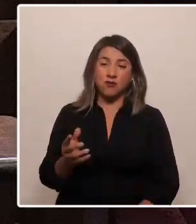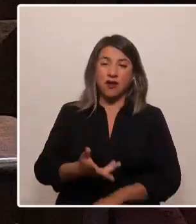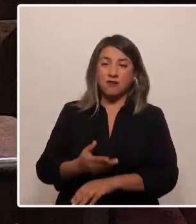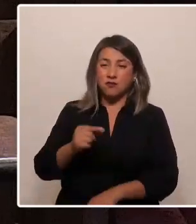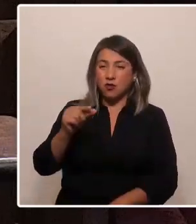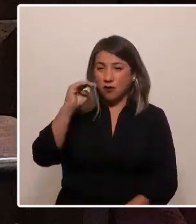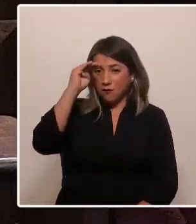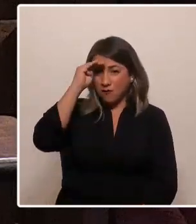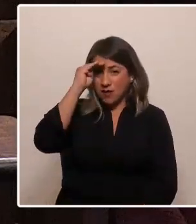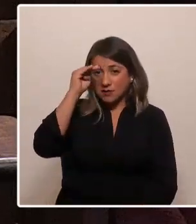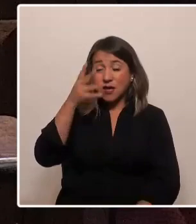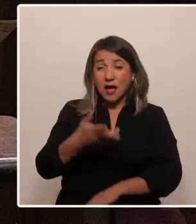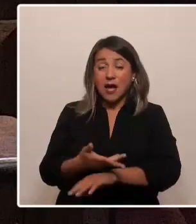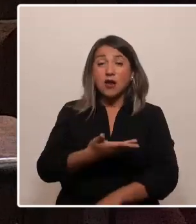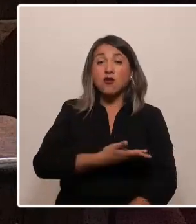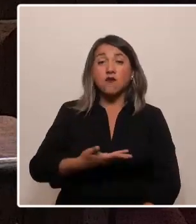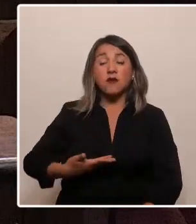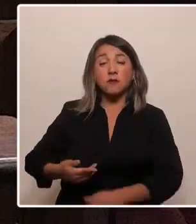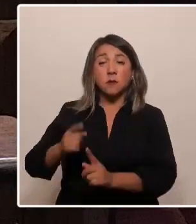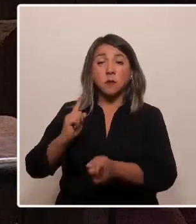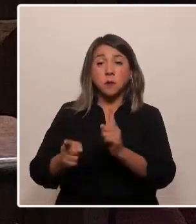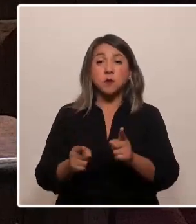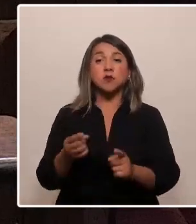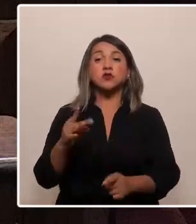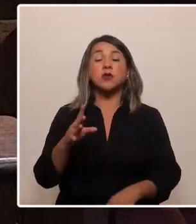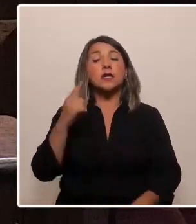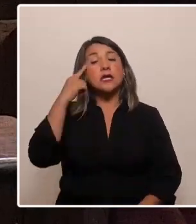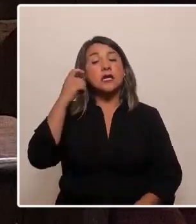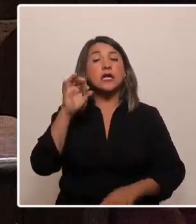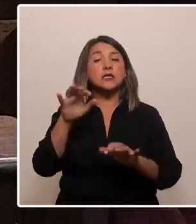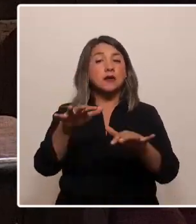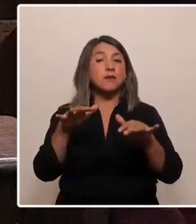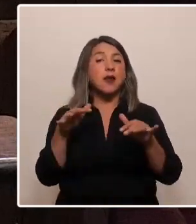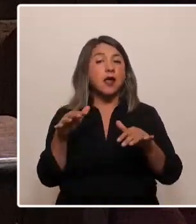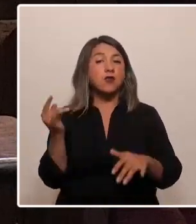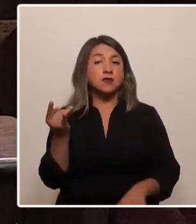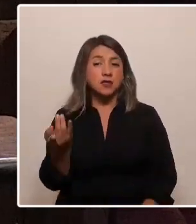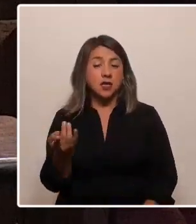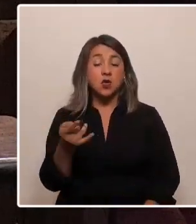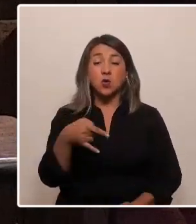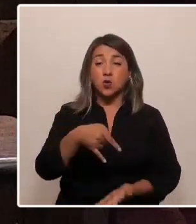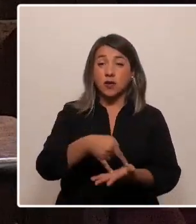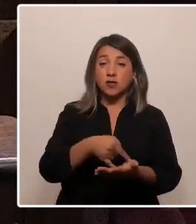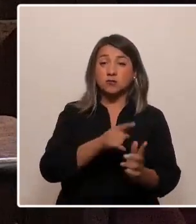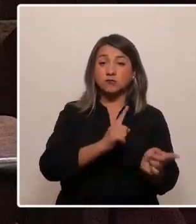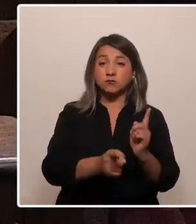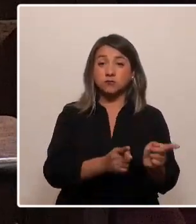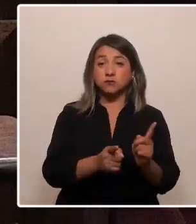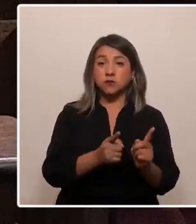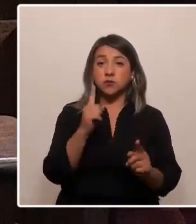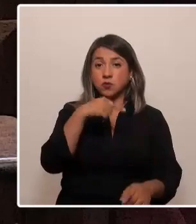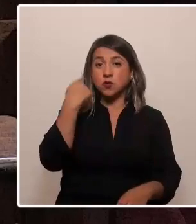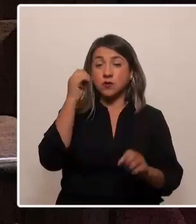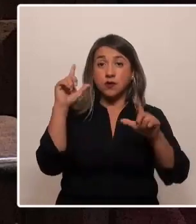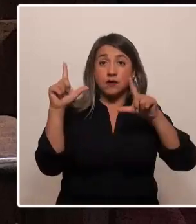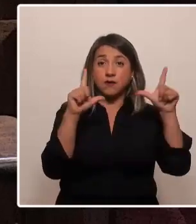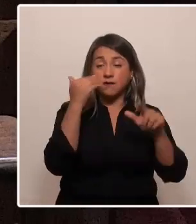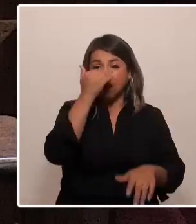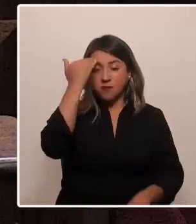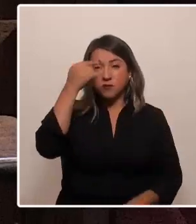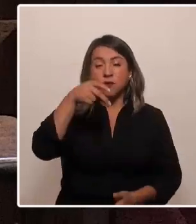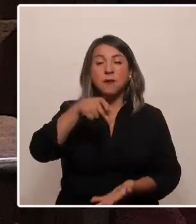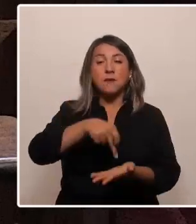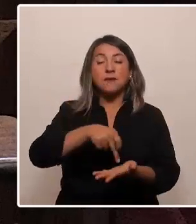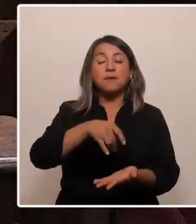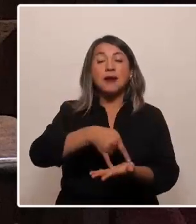de practicantes que todavía creen que están dirigiendo una asamblea universitaria. Un Congreso que es liderado por un rostro de la farándula, con parlamentarios